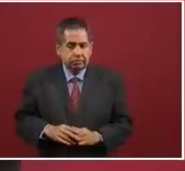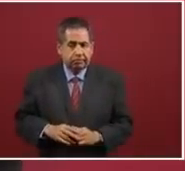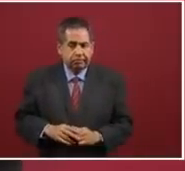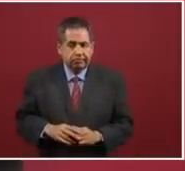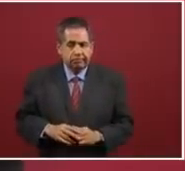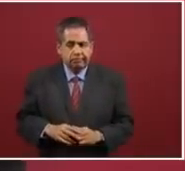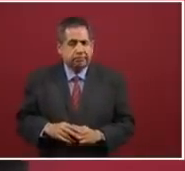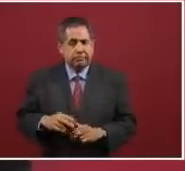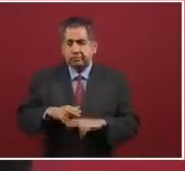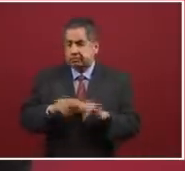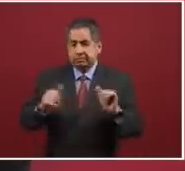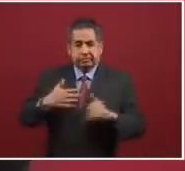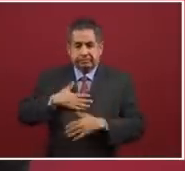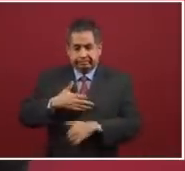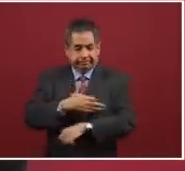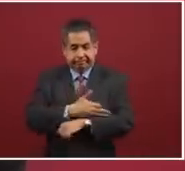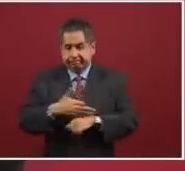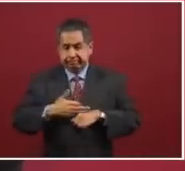ni a mi familia